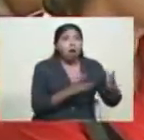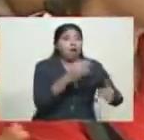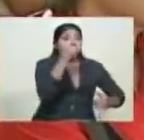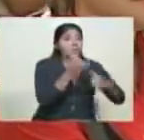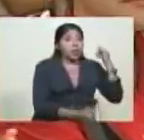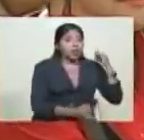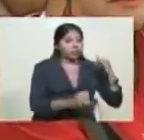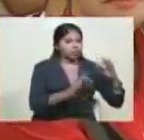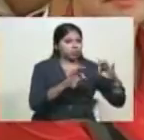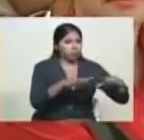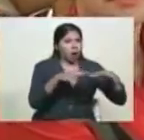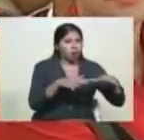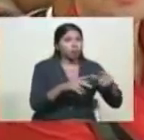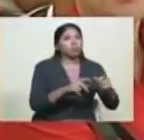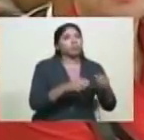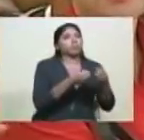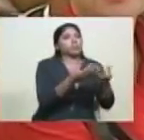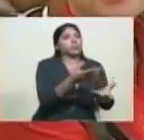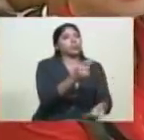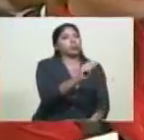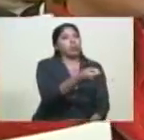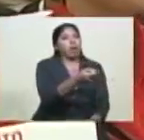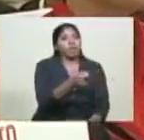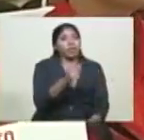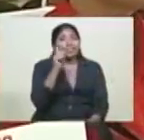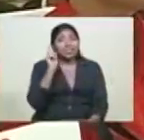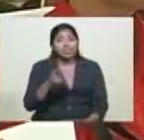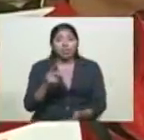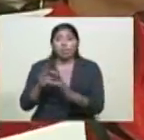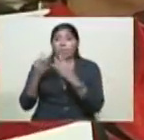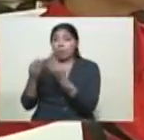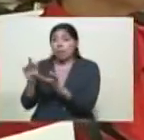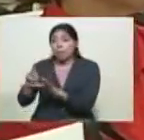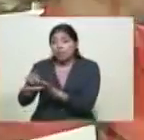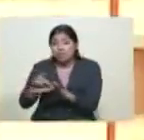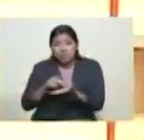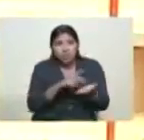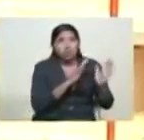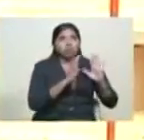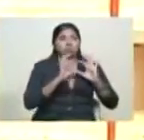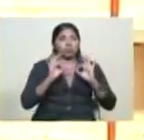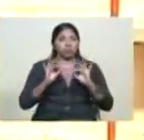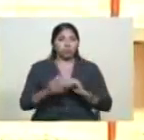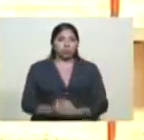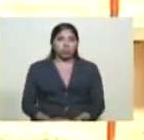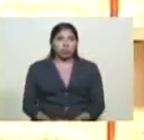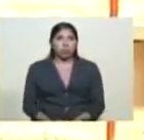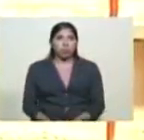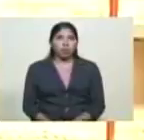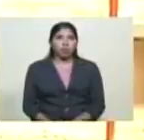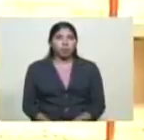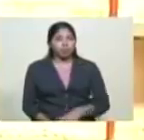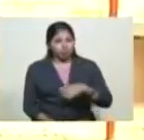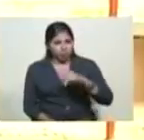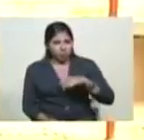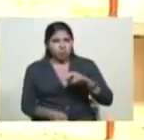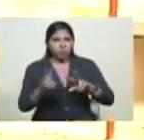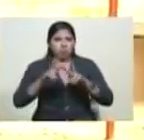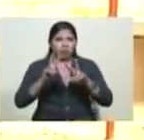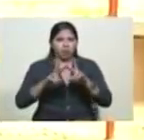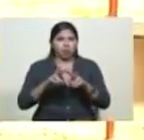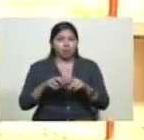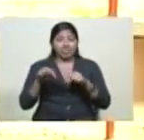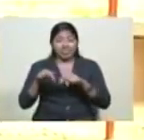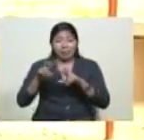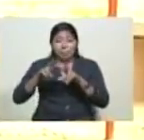Todas las etapas. Es fundamental. Es vital. La gran misión Vivienda Venezuela es una de